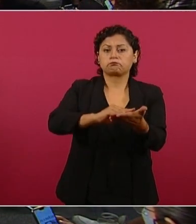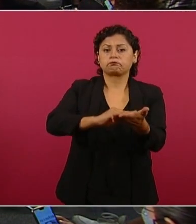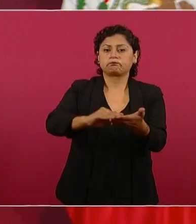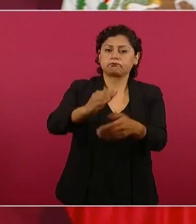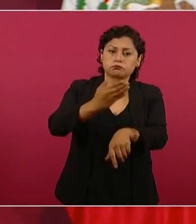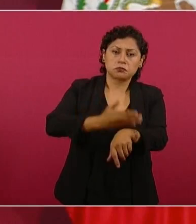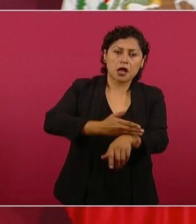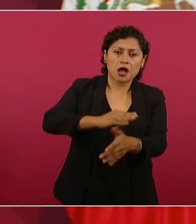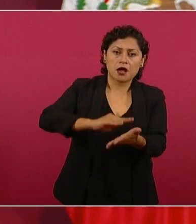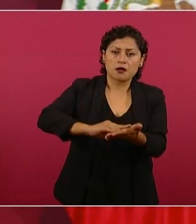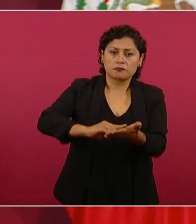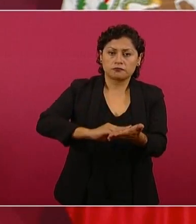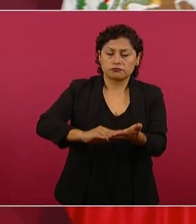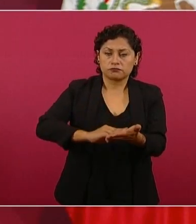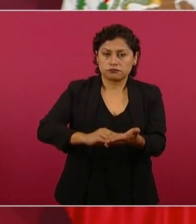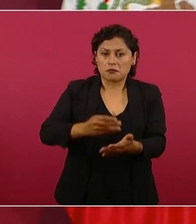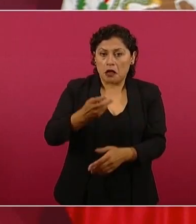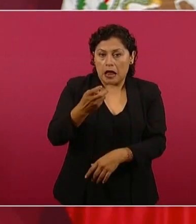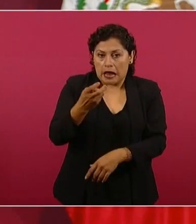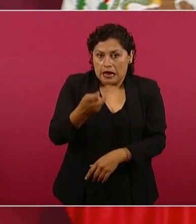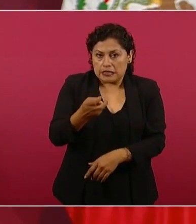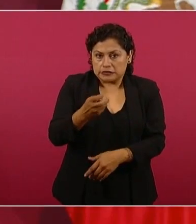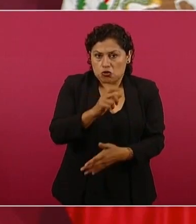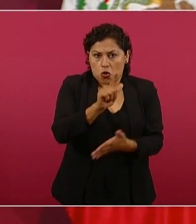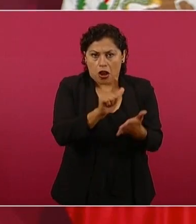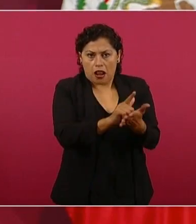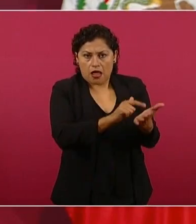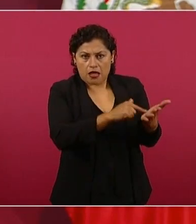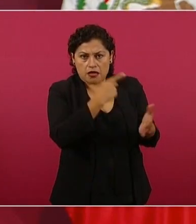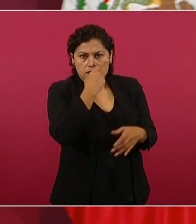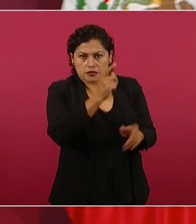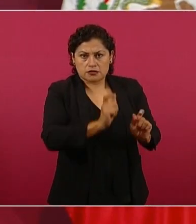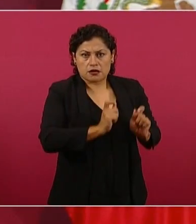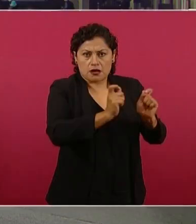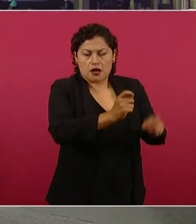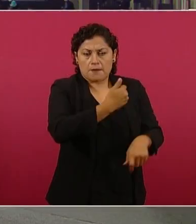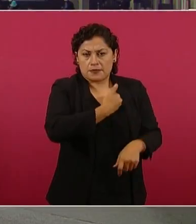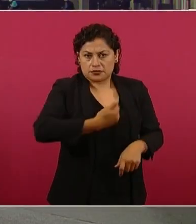Es una facultad de los presidentes.